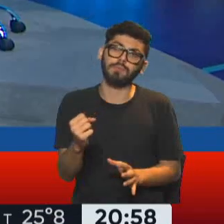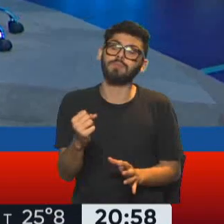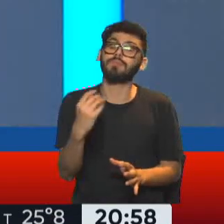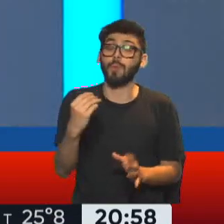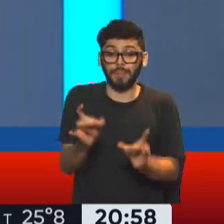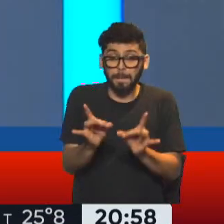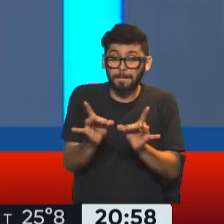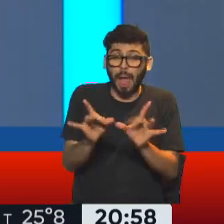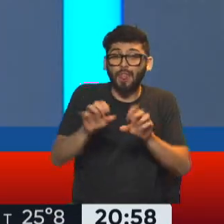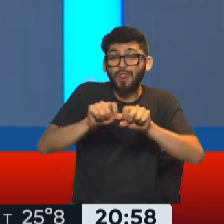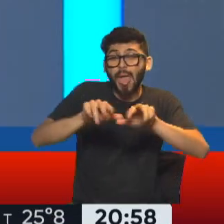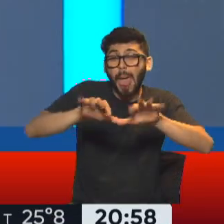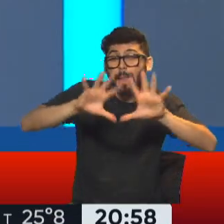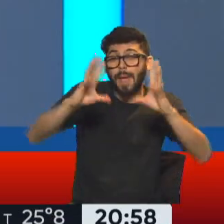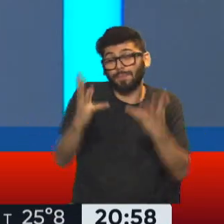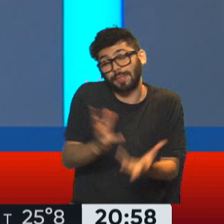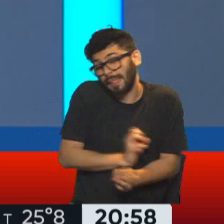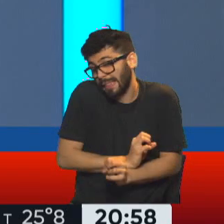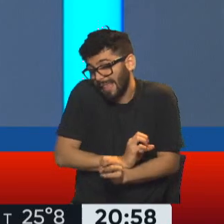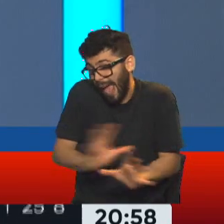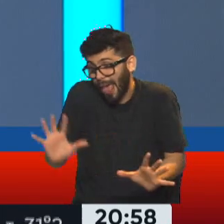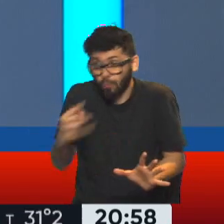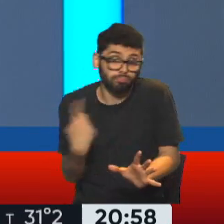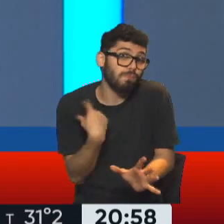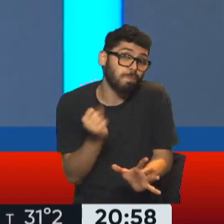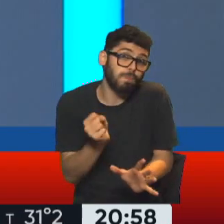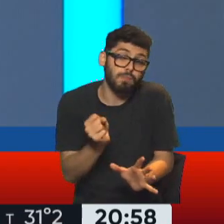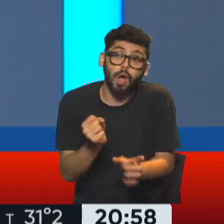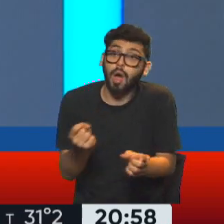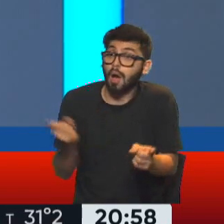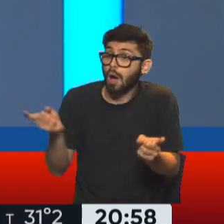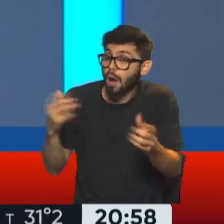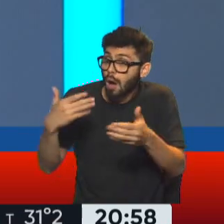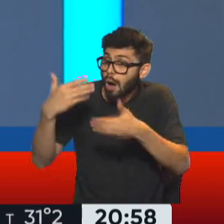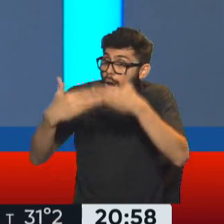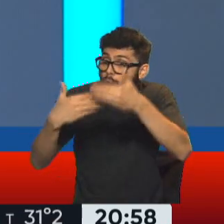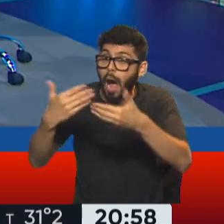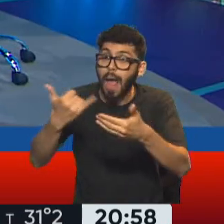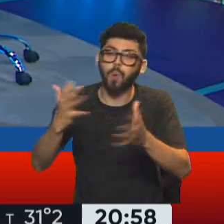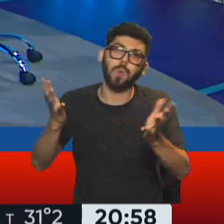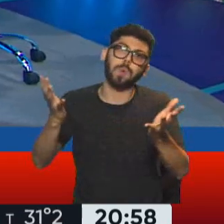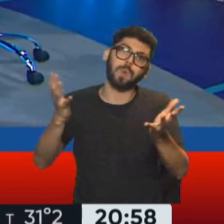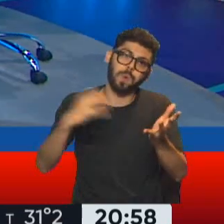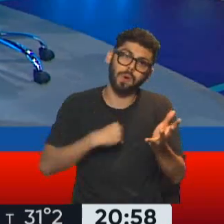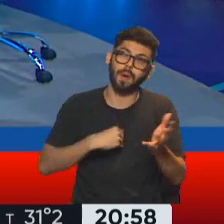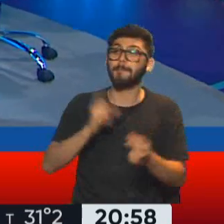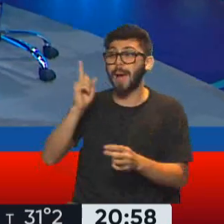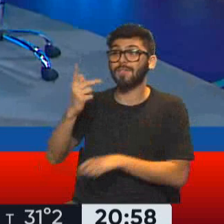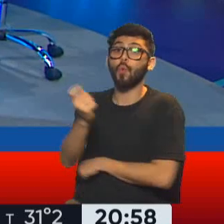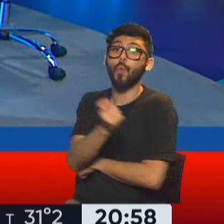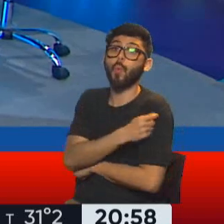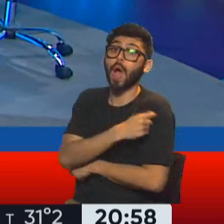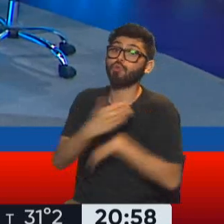pandemia tan terrible como la que pasamos, puede haber reactivación, bueno, hay esperanza. No, es que el éxito de la campaña de